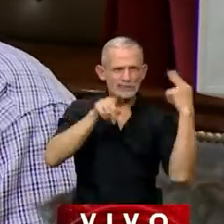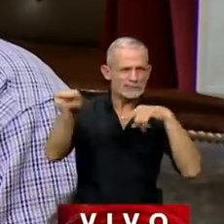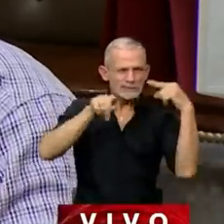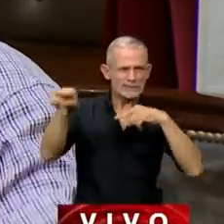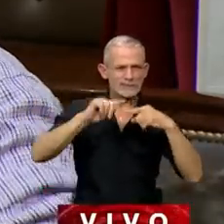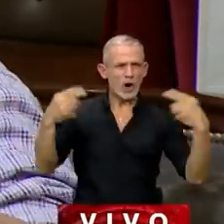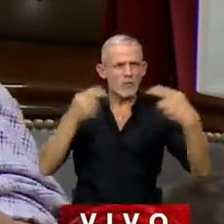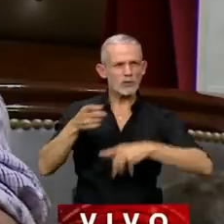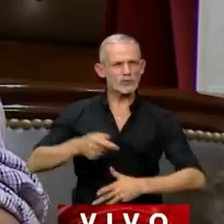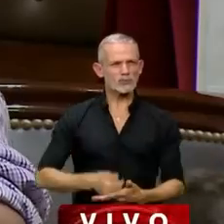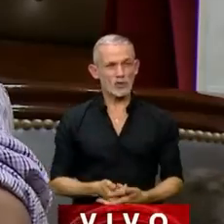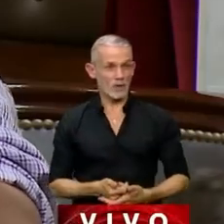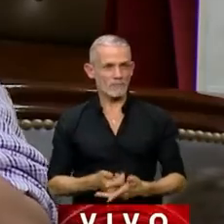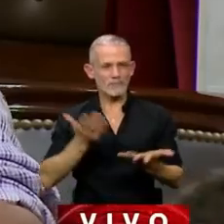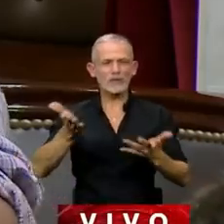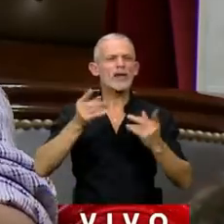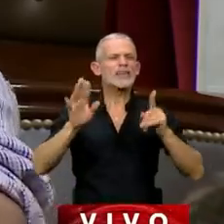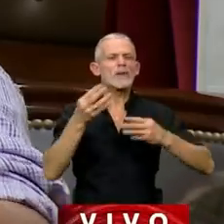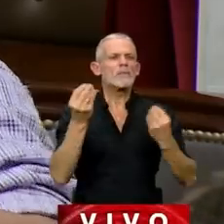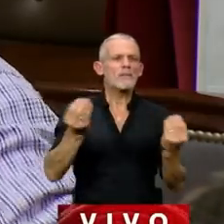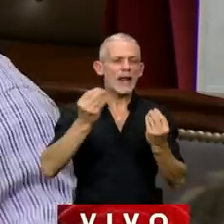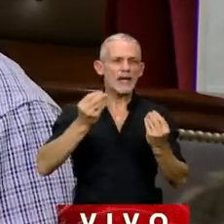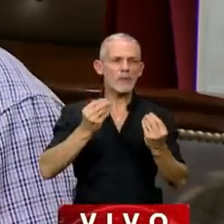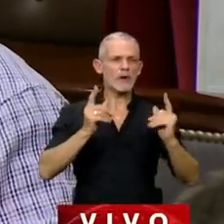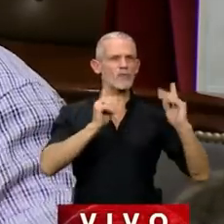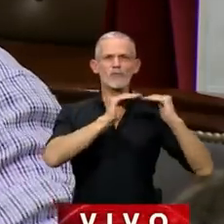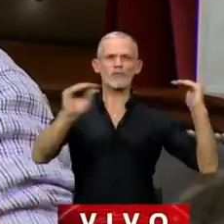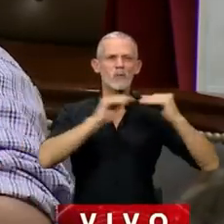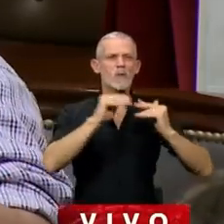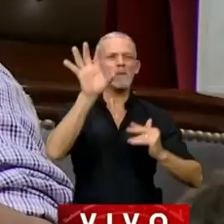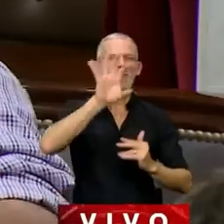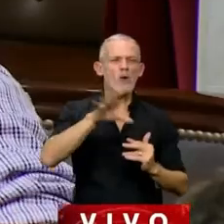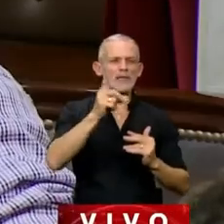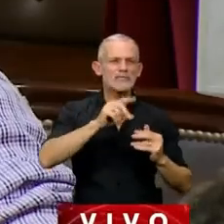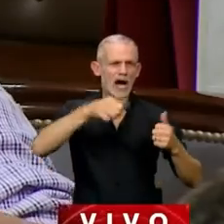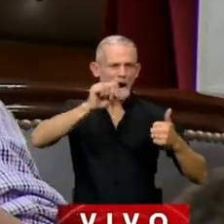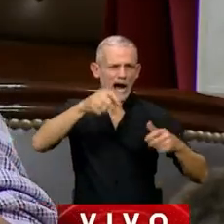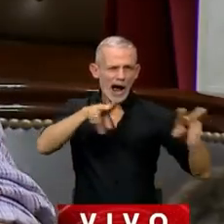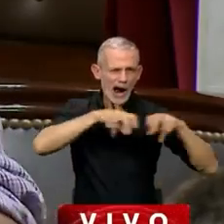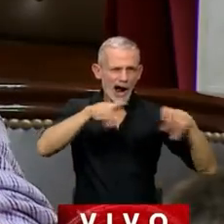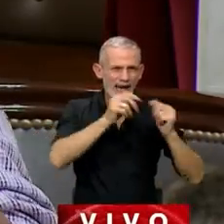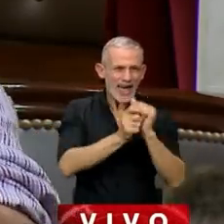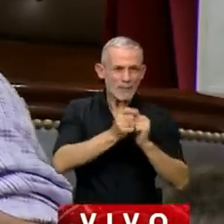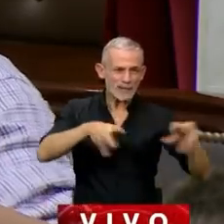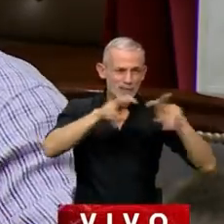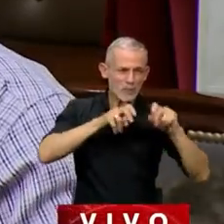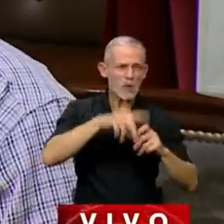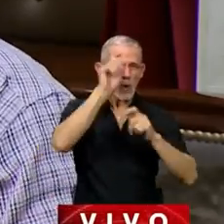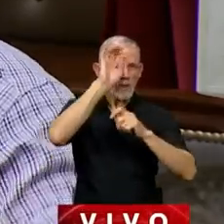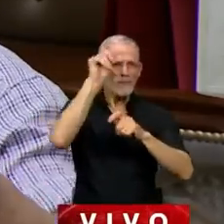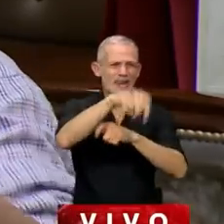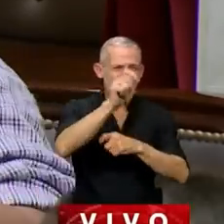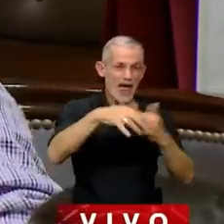opositores, pero también para mantener una provincia donde sigan ganando los empresarios de las